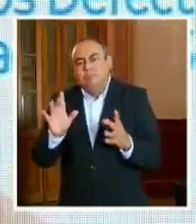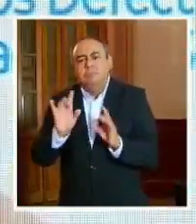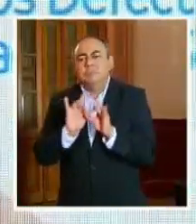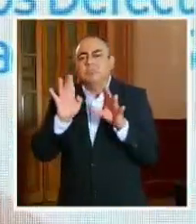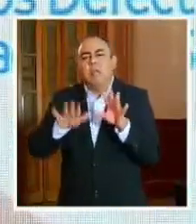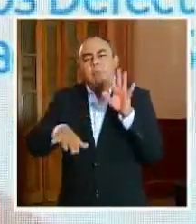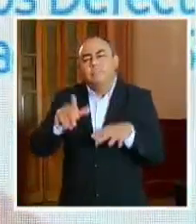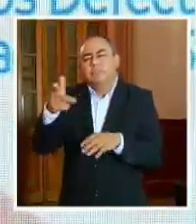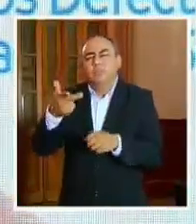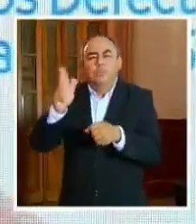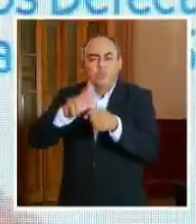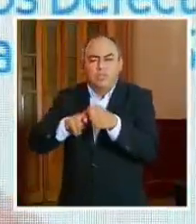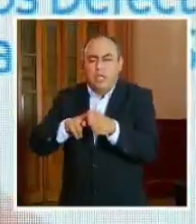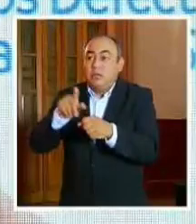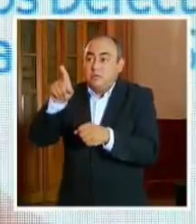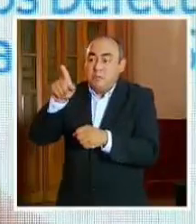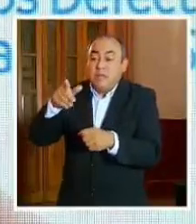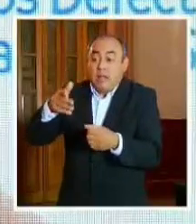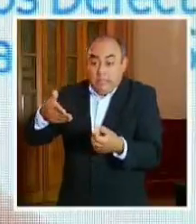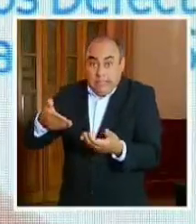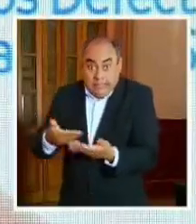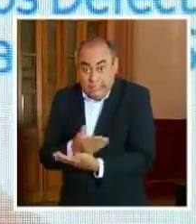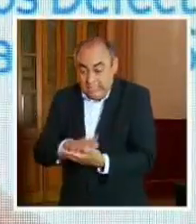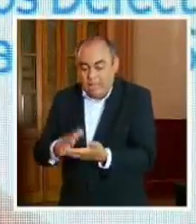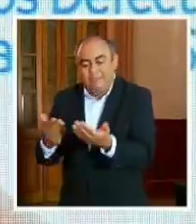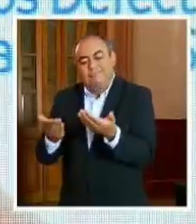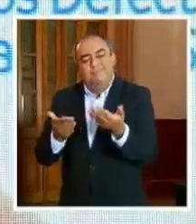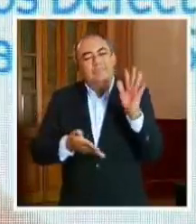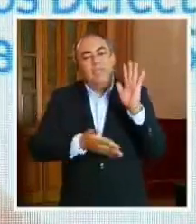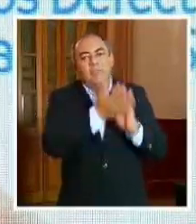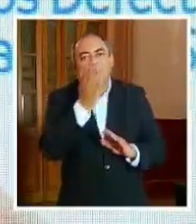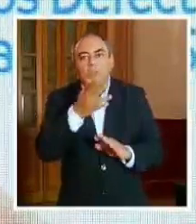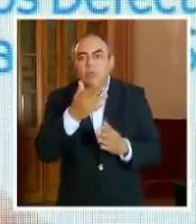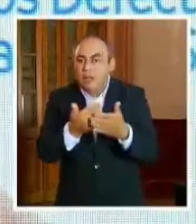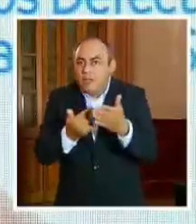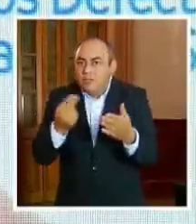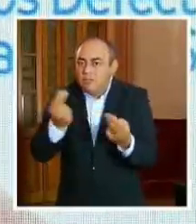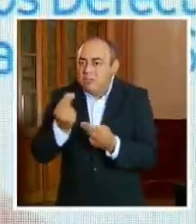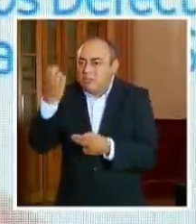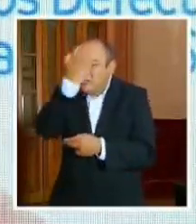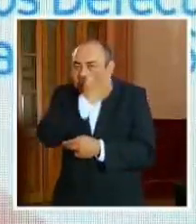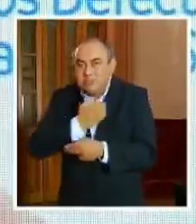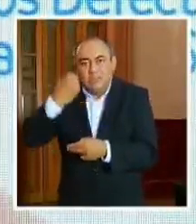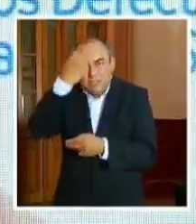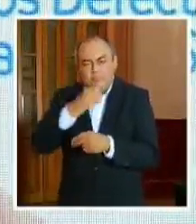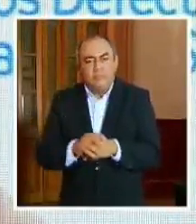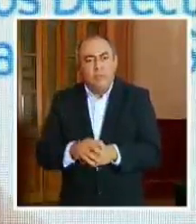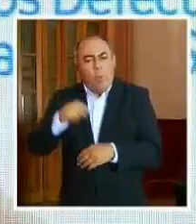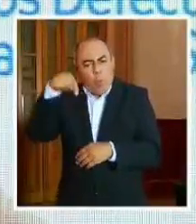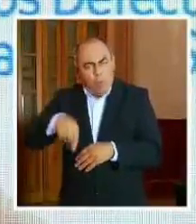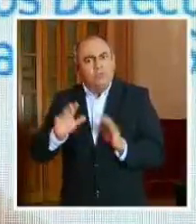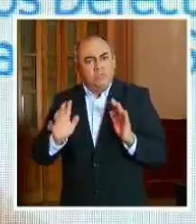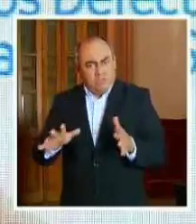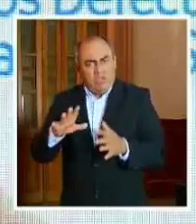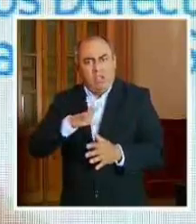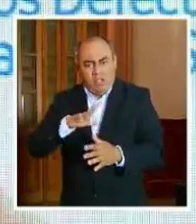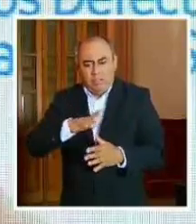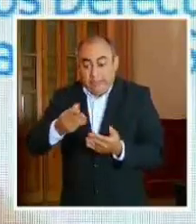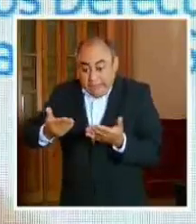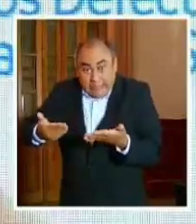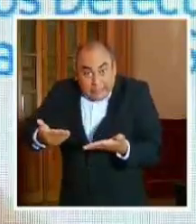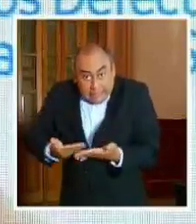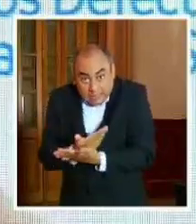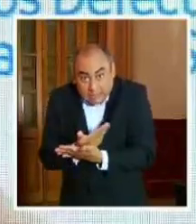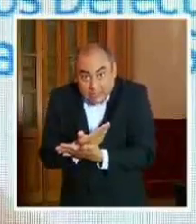salen del hospital y que no les han realizado este estudio. Hoy se hace para 5 enfermedades al menos y